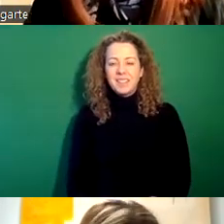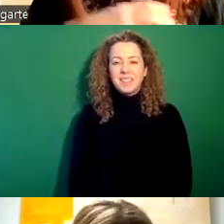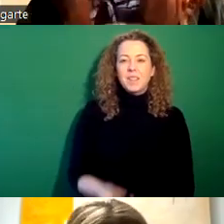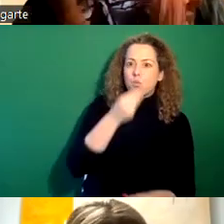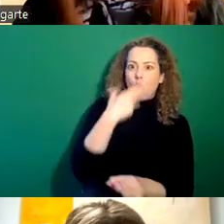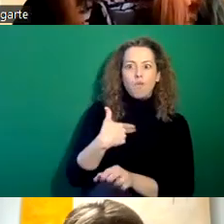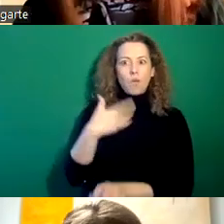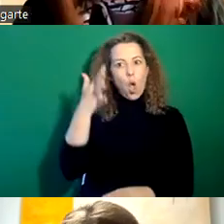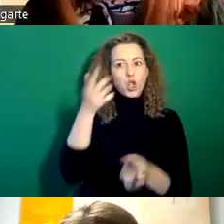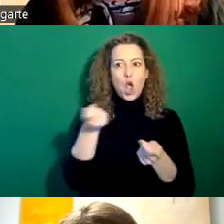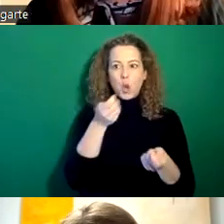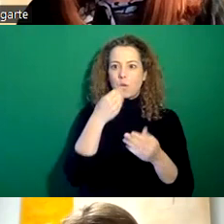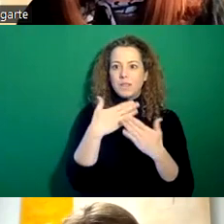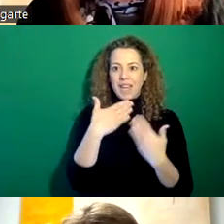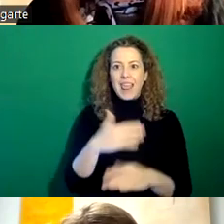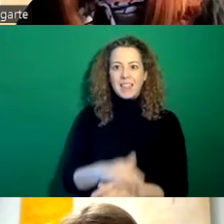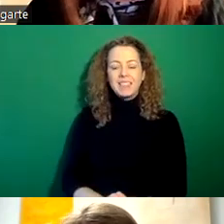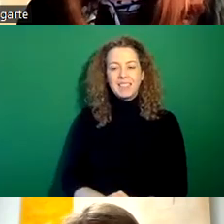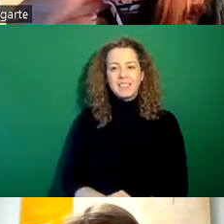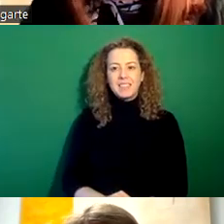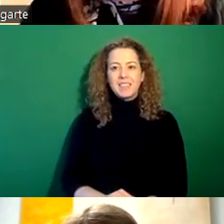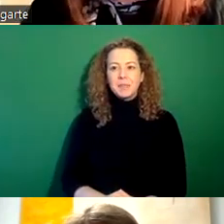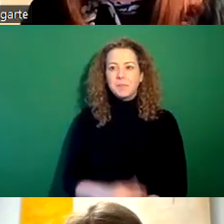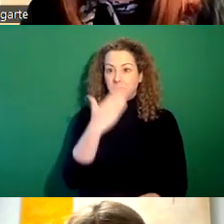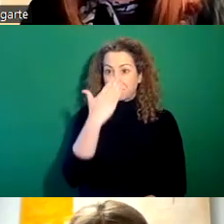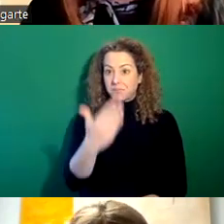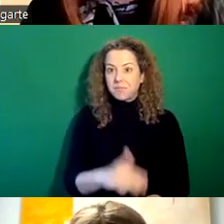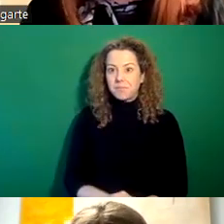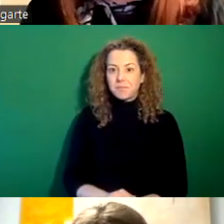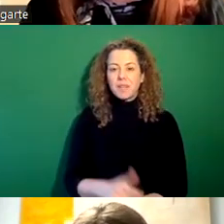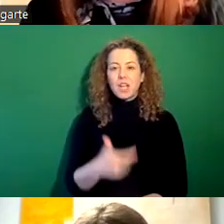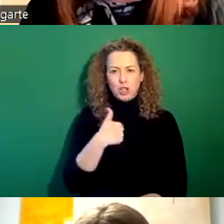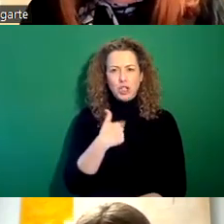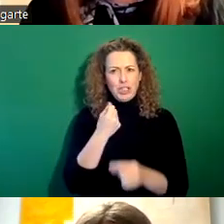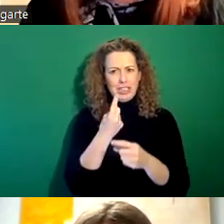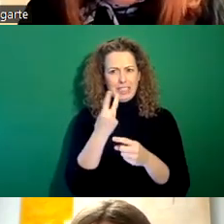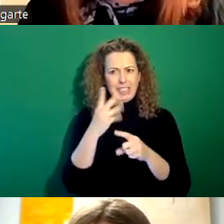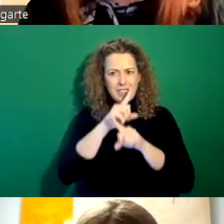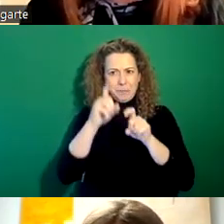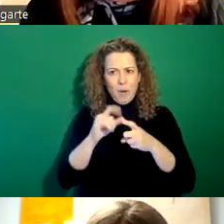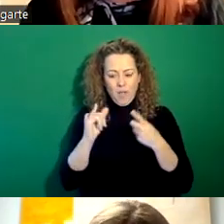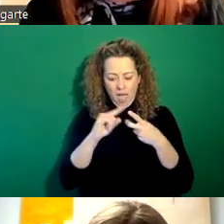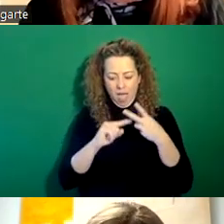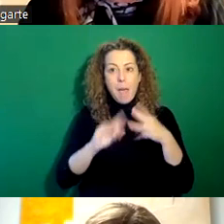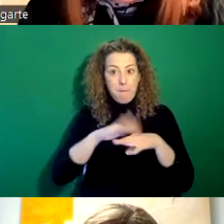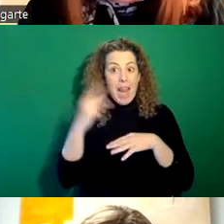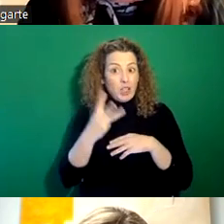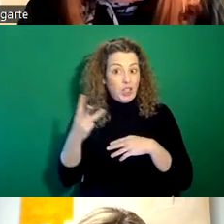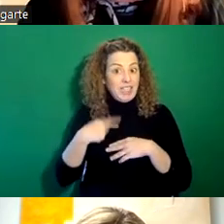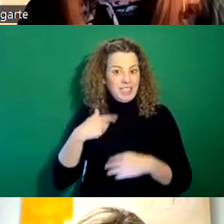muy medido. Muchísimas gracias. La verdad es que, bueno, tengo varias preguntas y además para los 3,